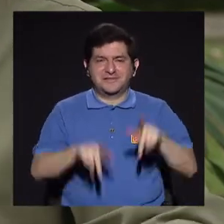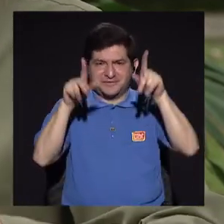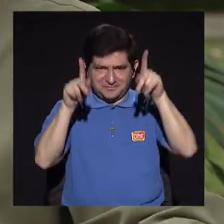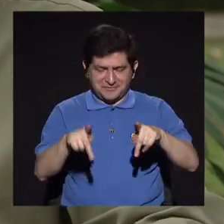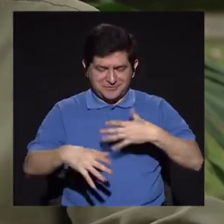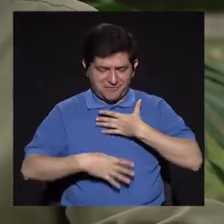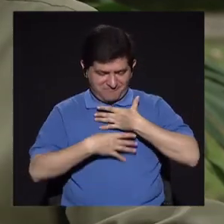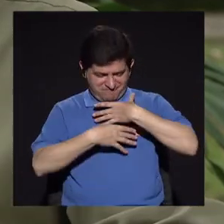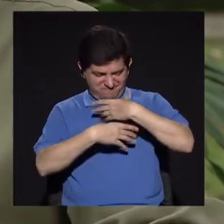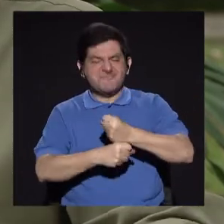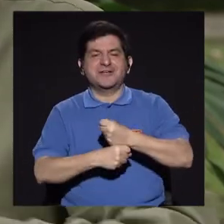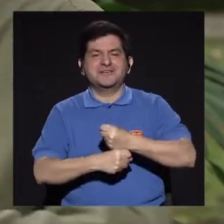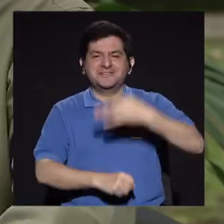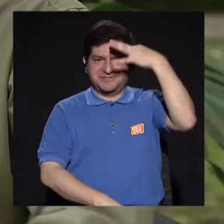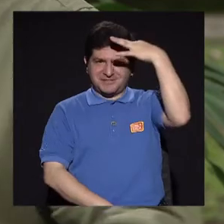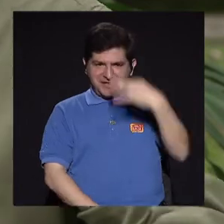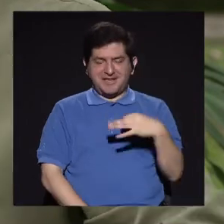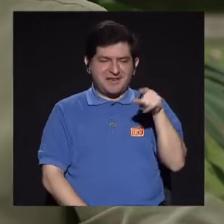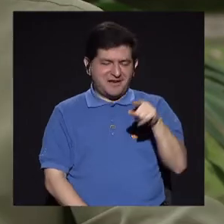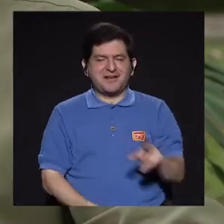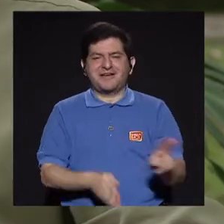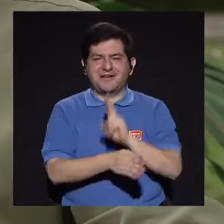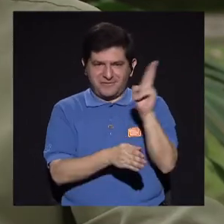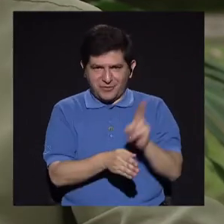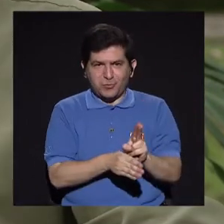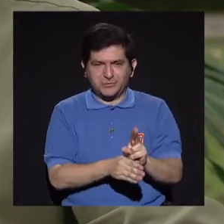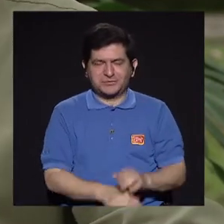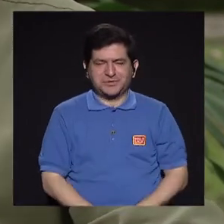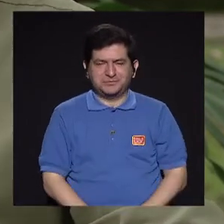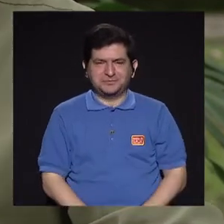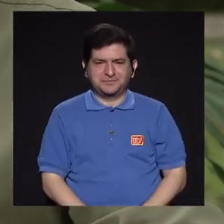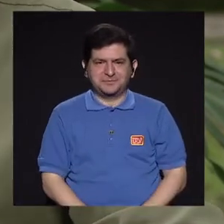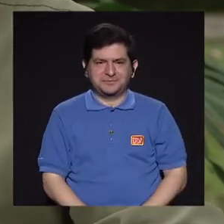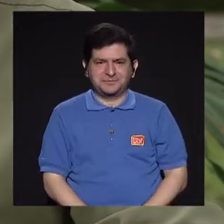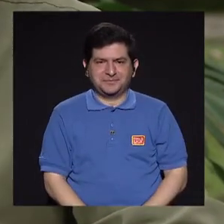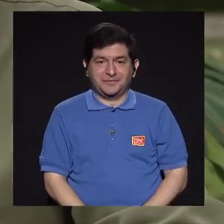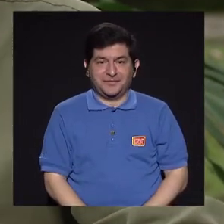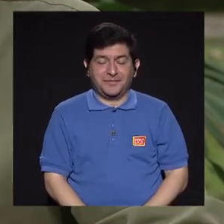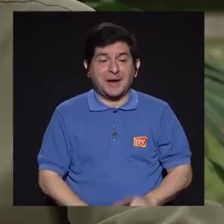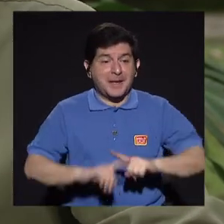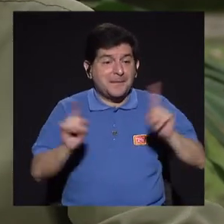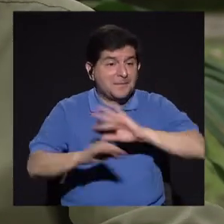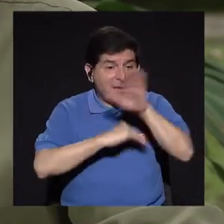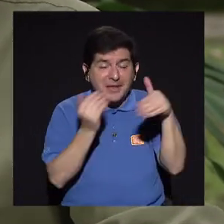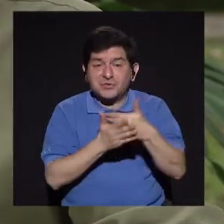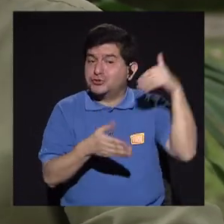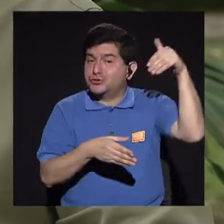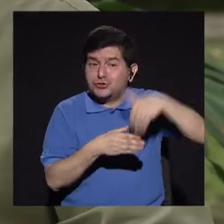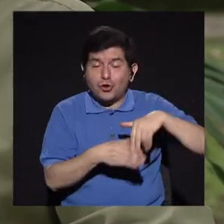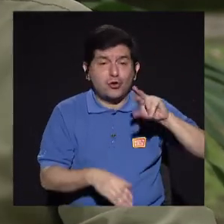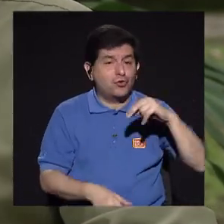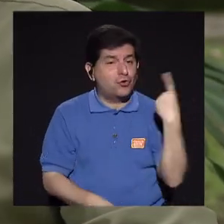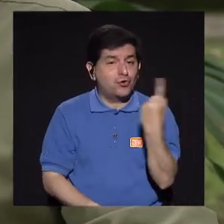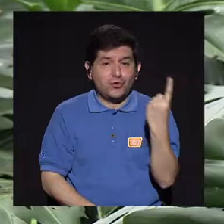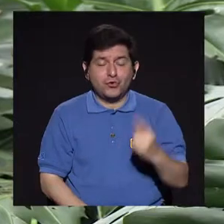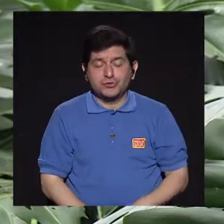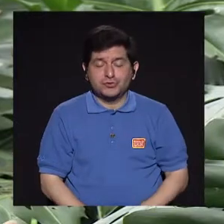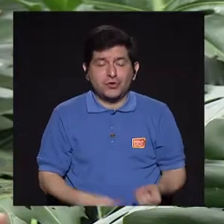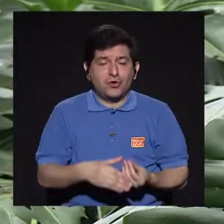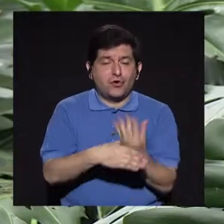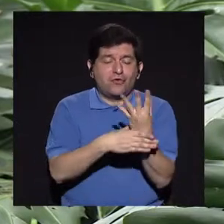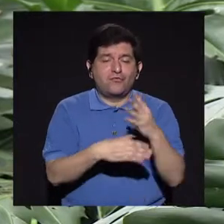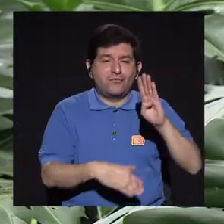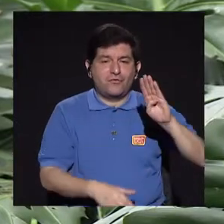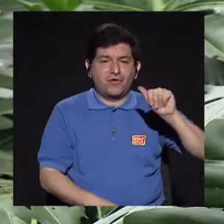la persona confíe y crea en lo que está tomando. Uh-huh. O sea, en este sentido, pero es toda intervención, no solo las flores de Bach. Sí. Yo